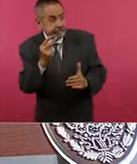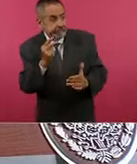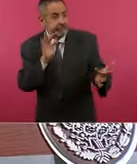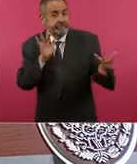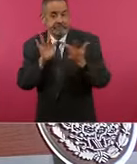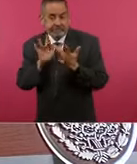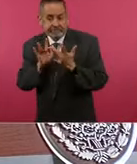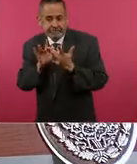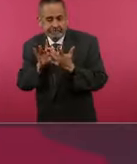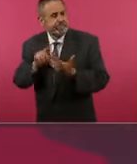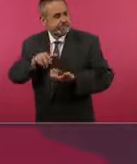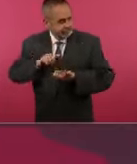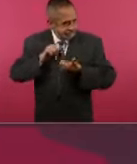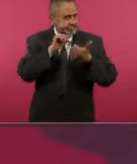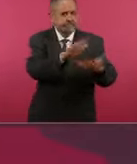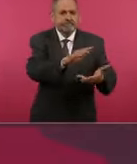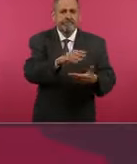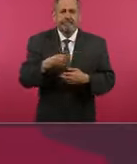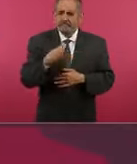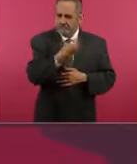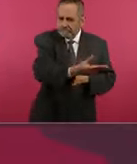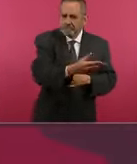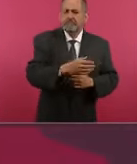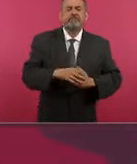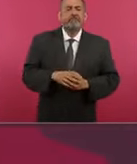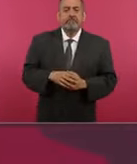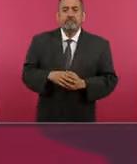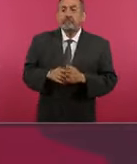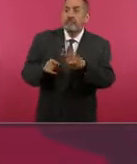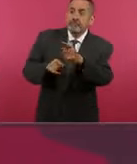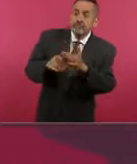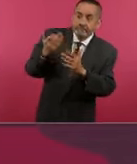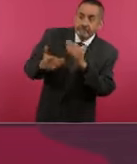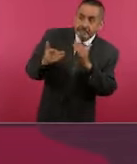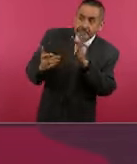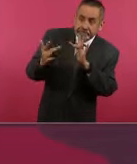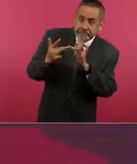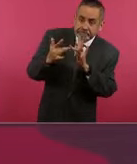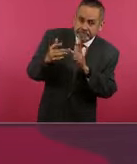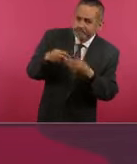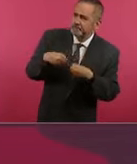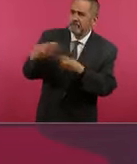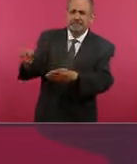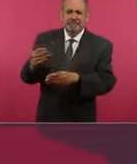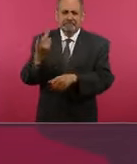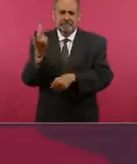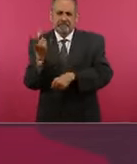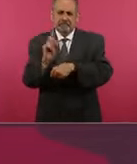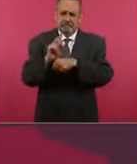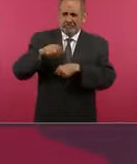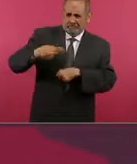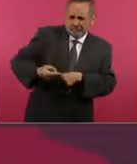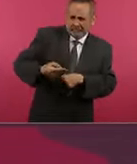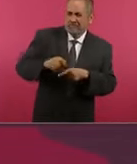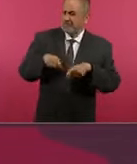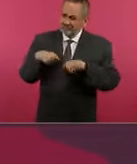hablar y va a llegar el medicamento en un día.